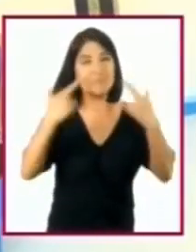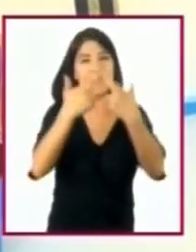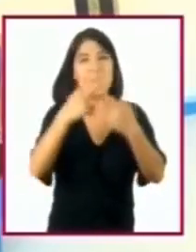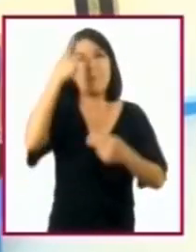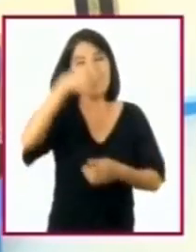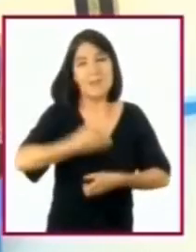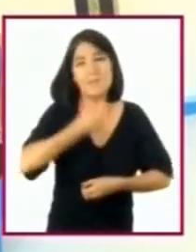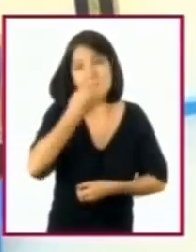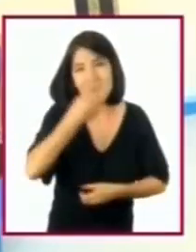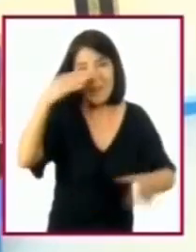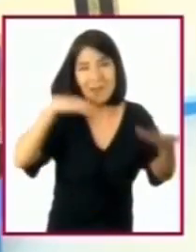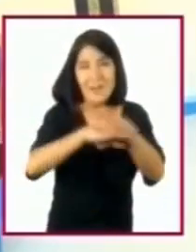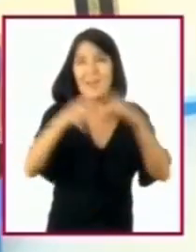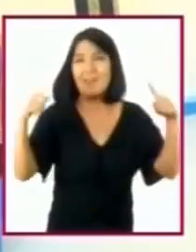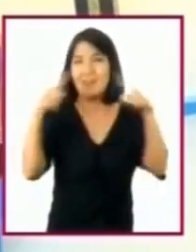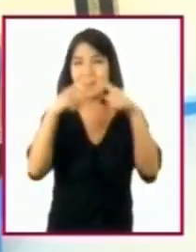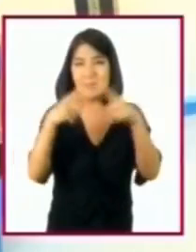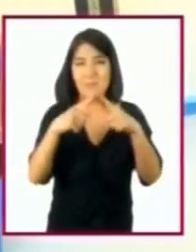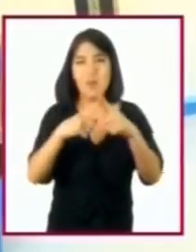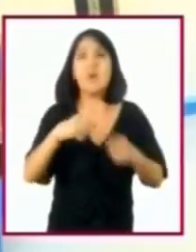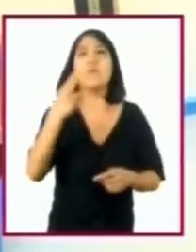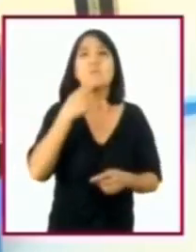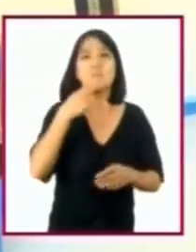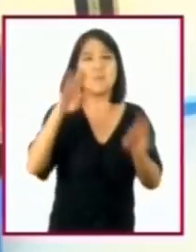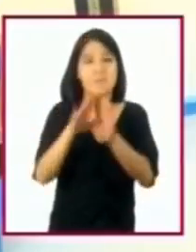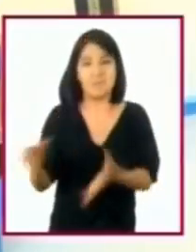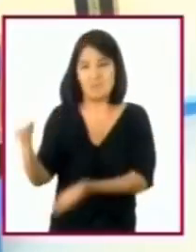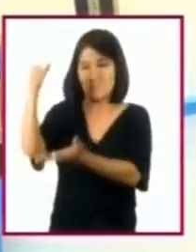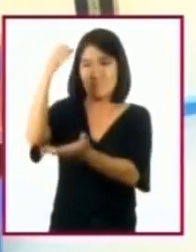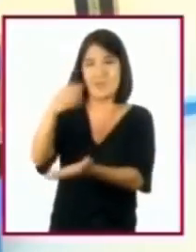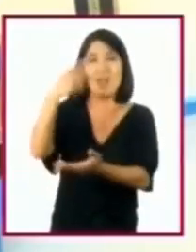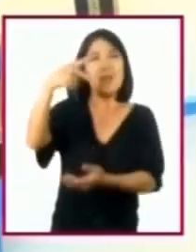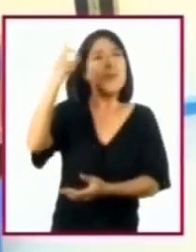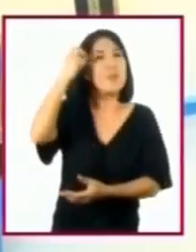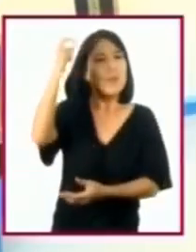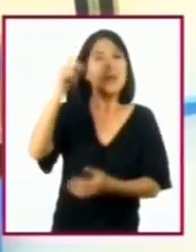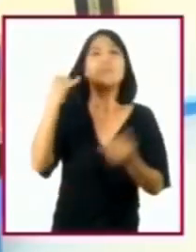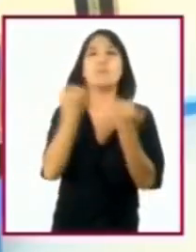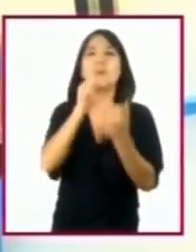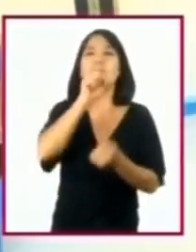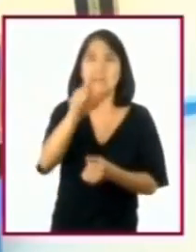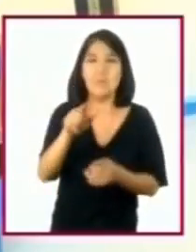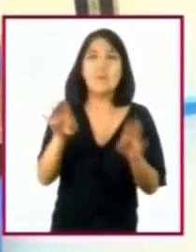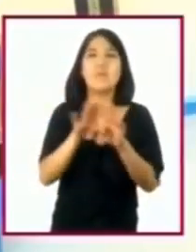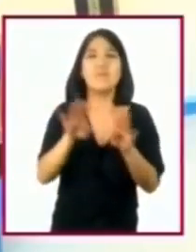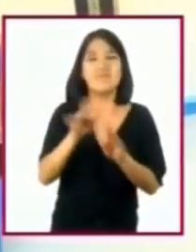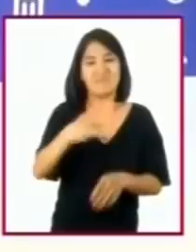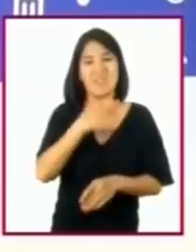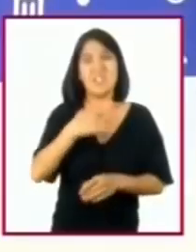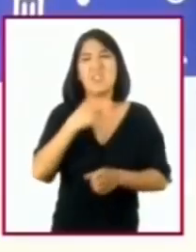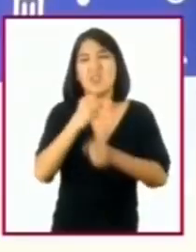basamentos piramidales, el uso de altares y estelas y la práctica del sacrificio humano.